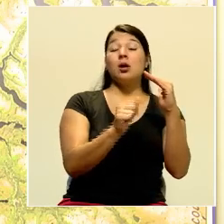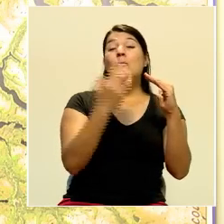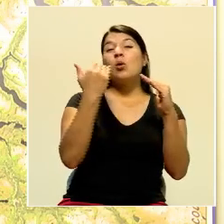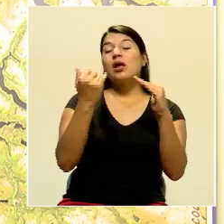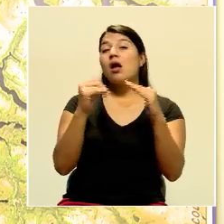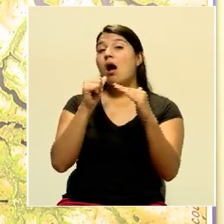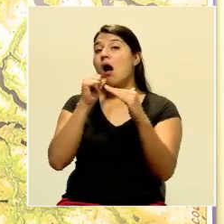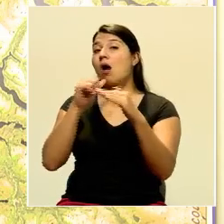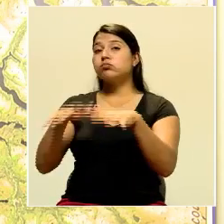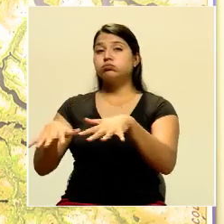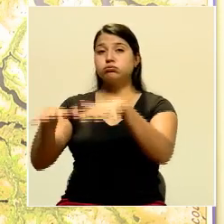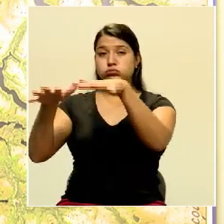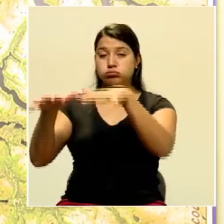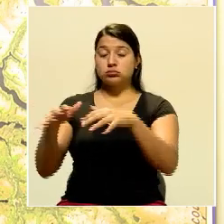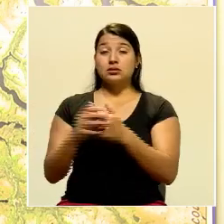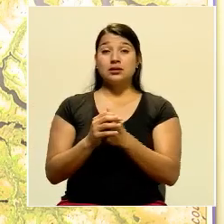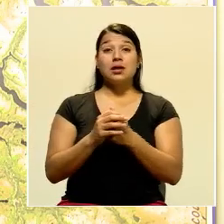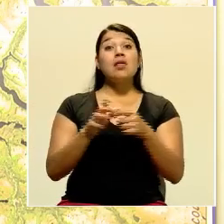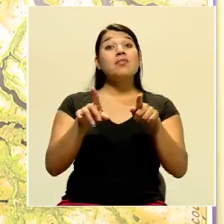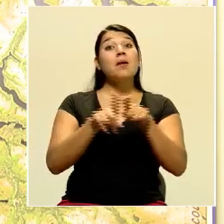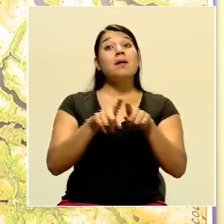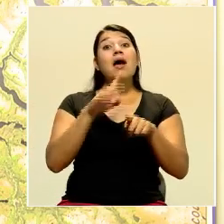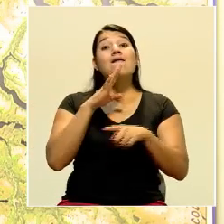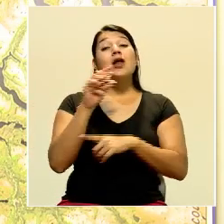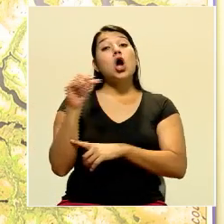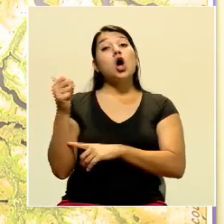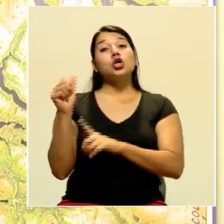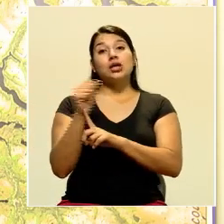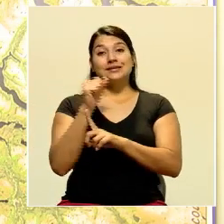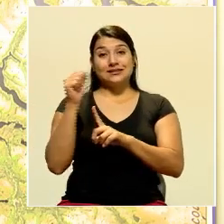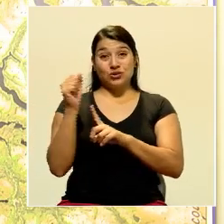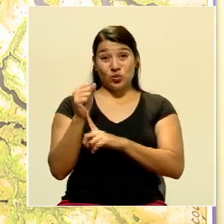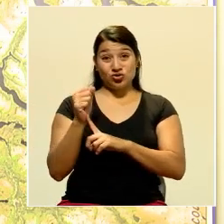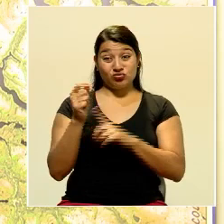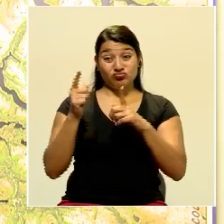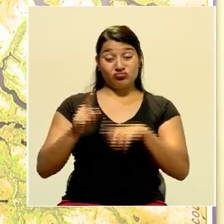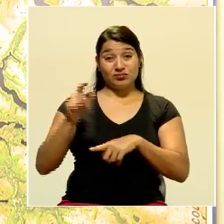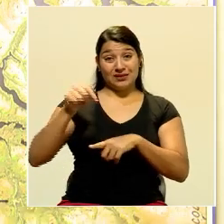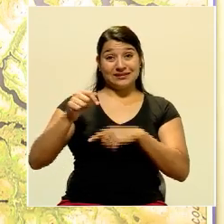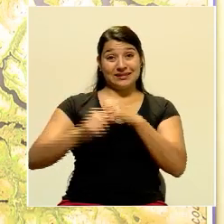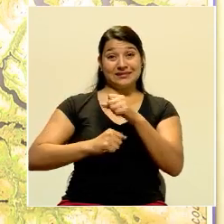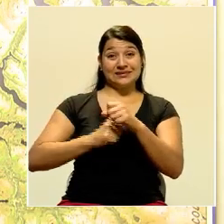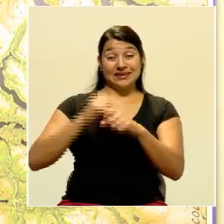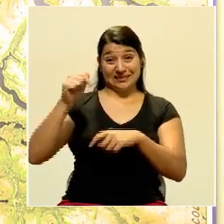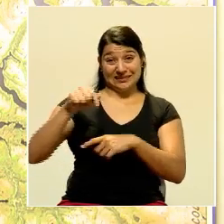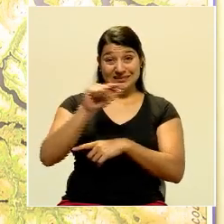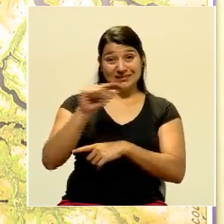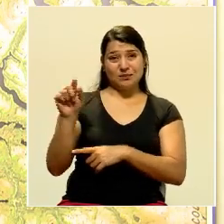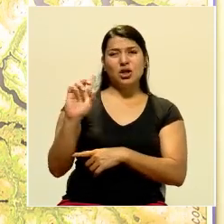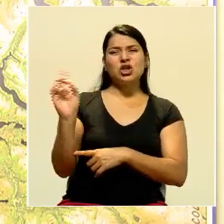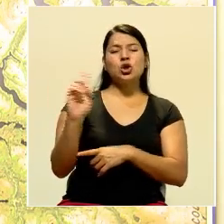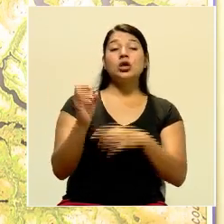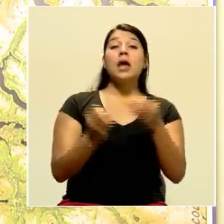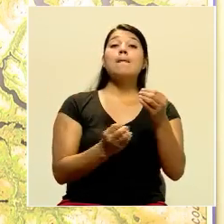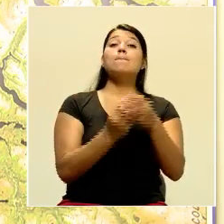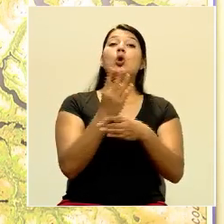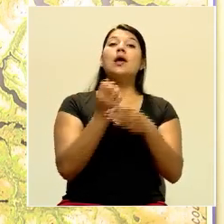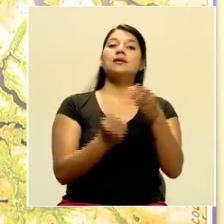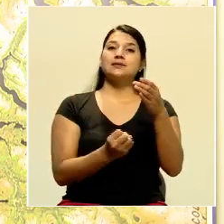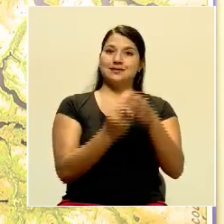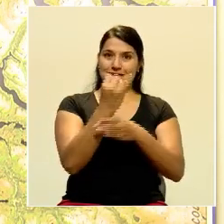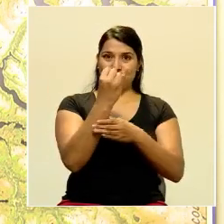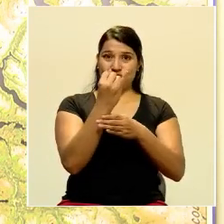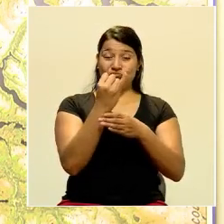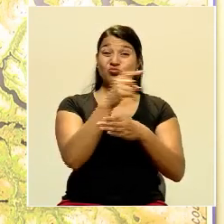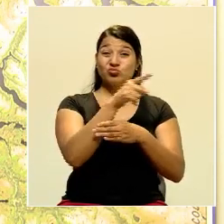situación que se presentó esta semana, esto en el volcán Irazú, la ladera oeste que se desplazó y que en este momento